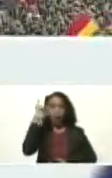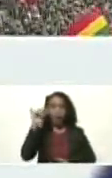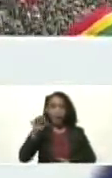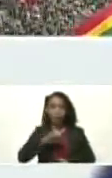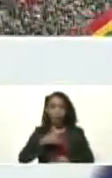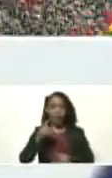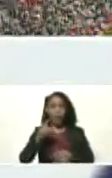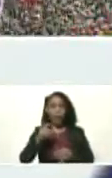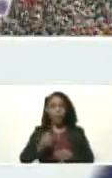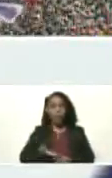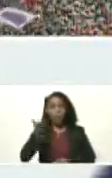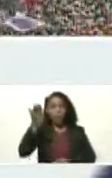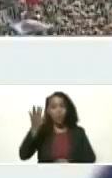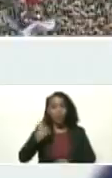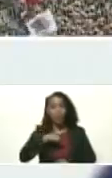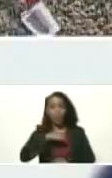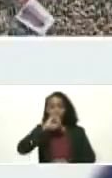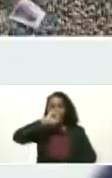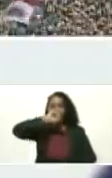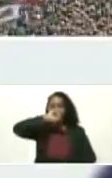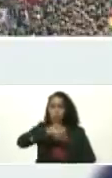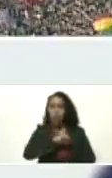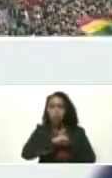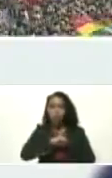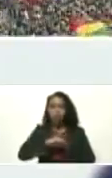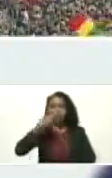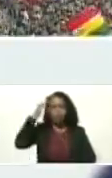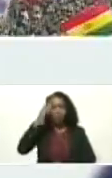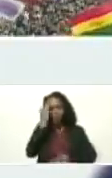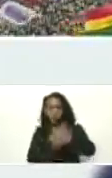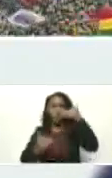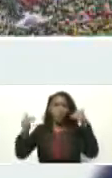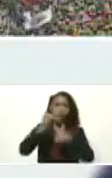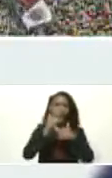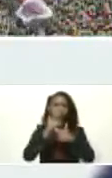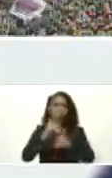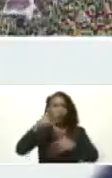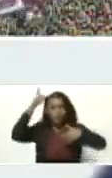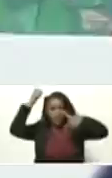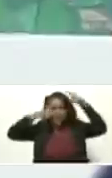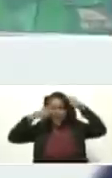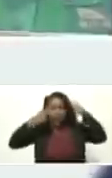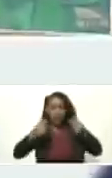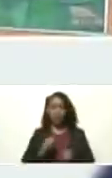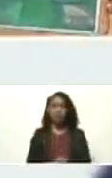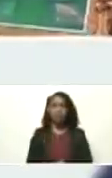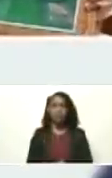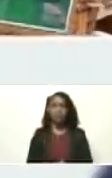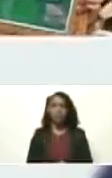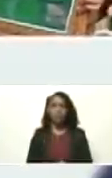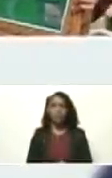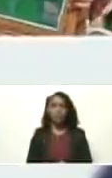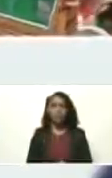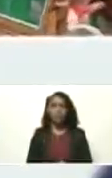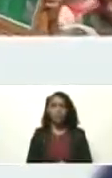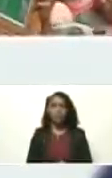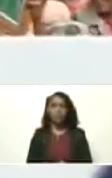espíritu inmortal de nuestro amado comandante supremo, Hugo Rafael Chávez Frías.